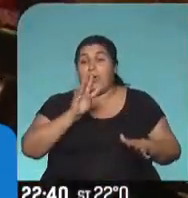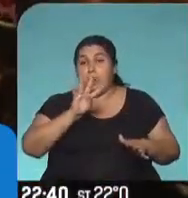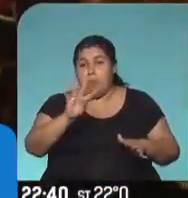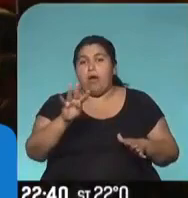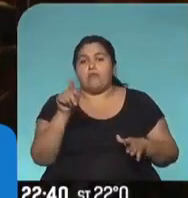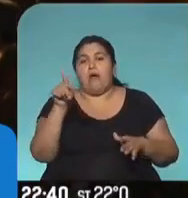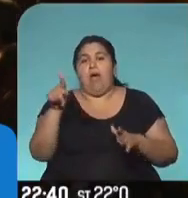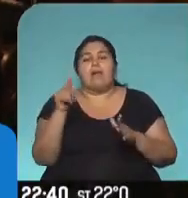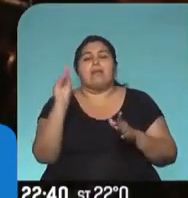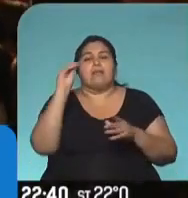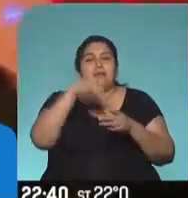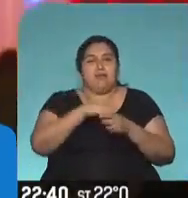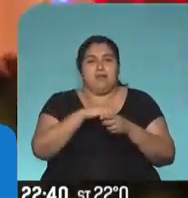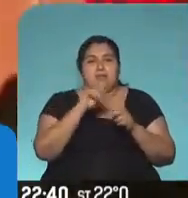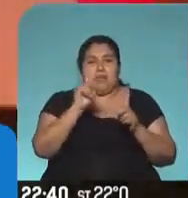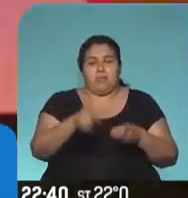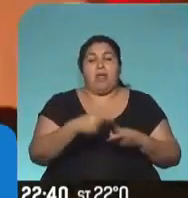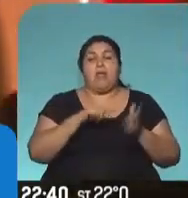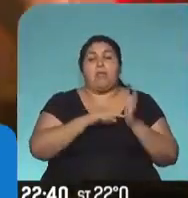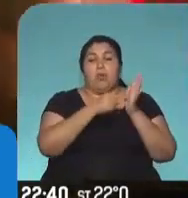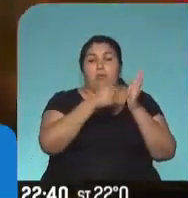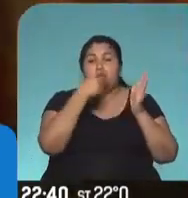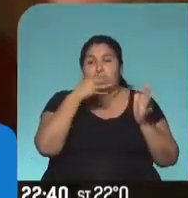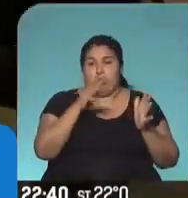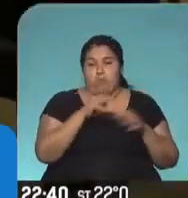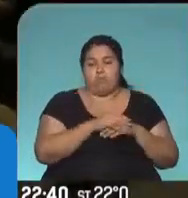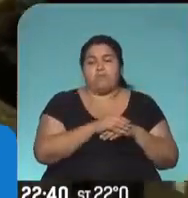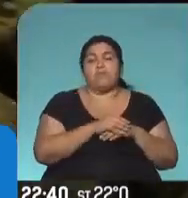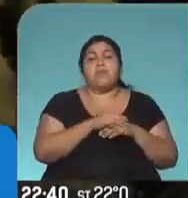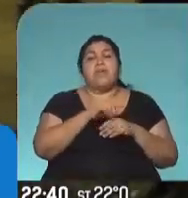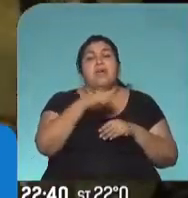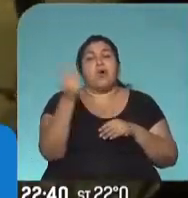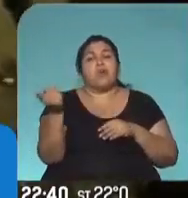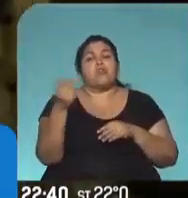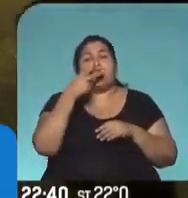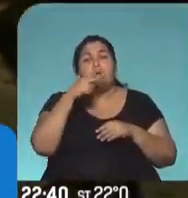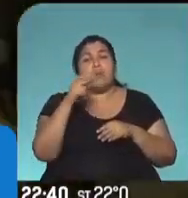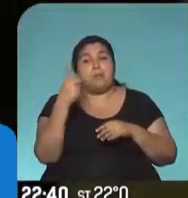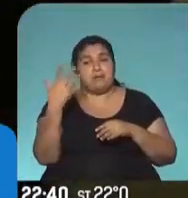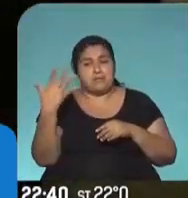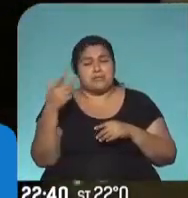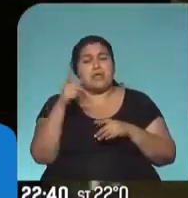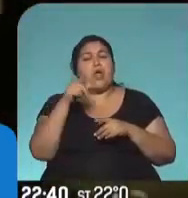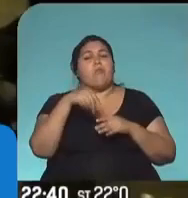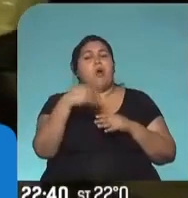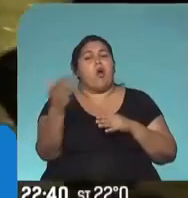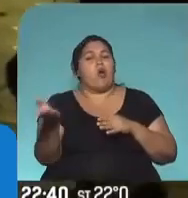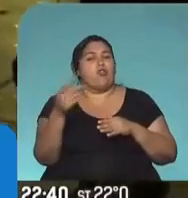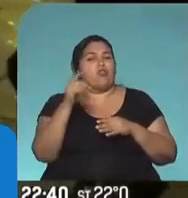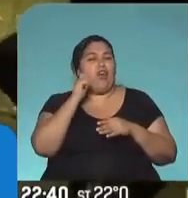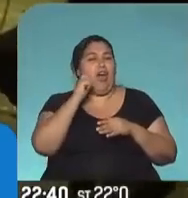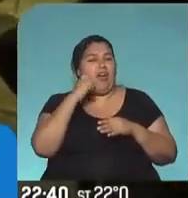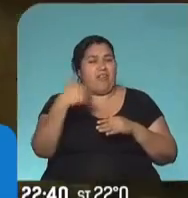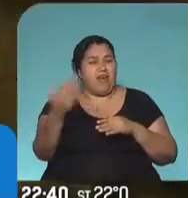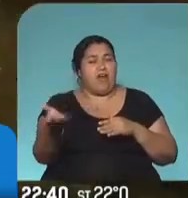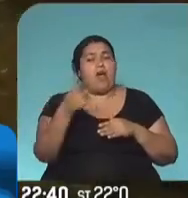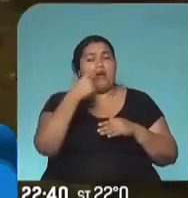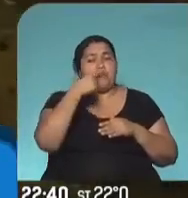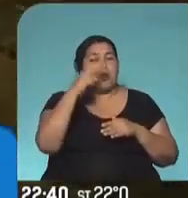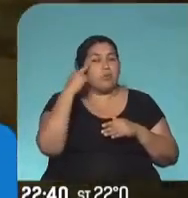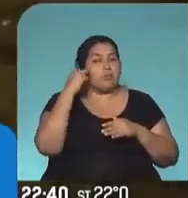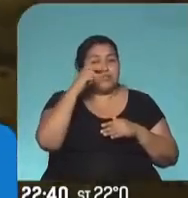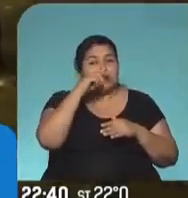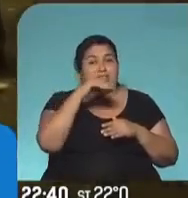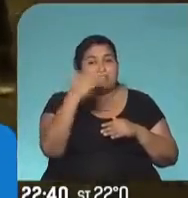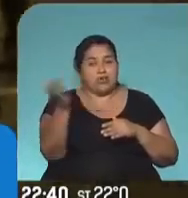de puntos. En 2025 se aplicará de forma progresiva y parcial para las generaciones posteriores a 1975, mientras